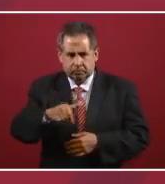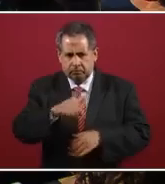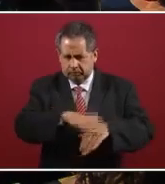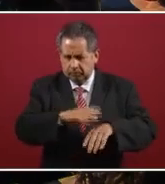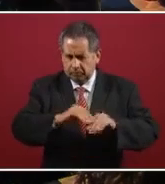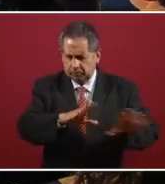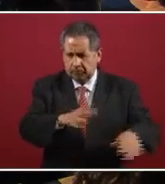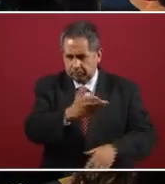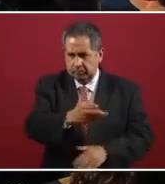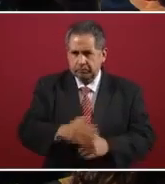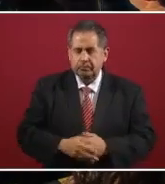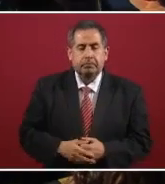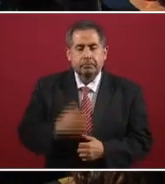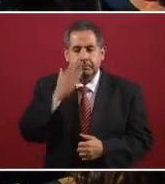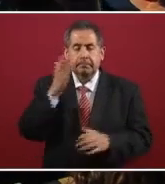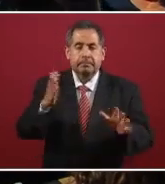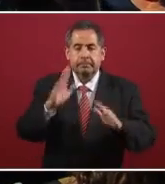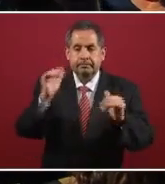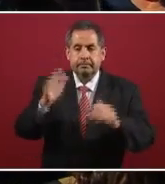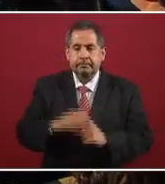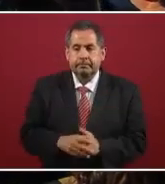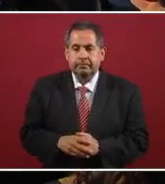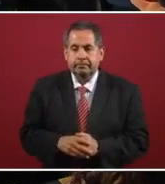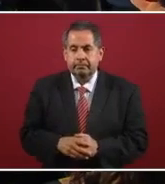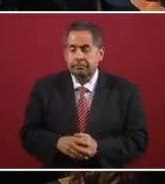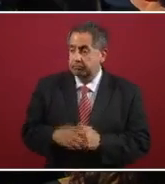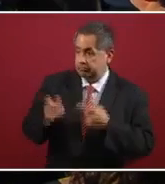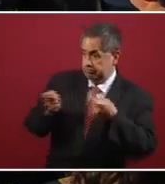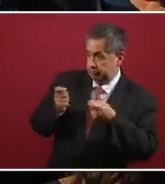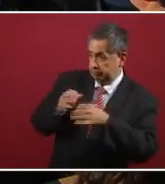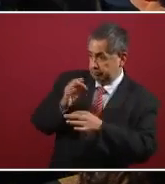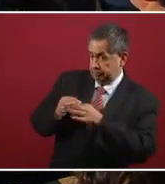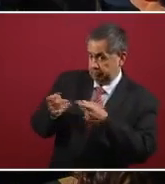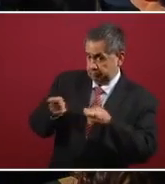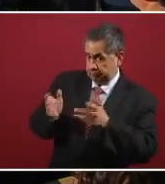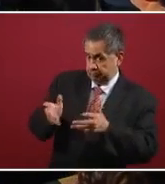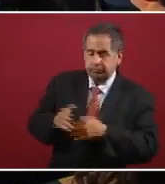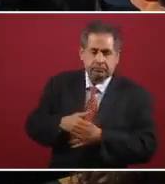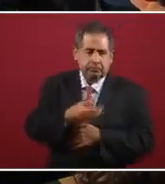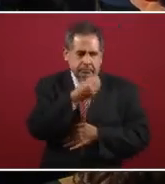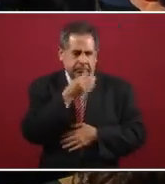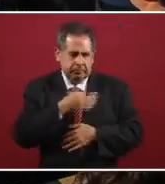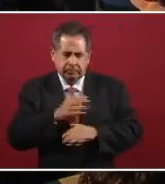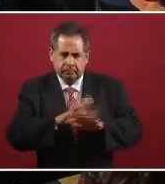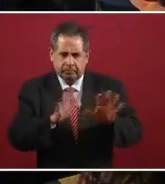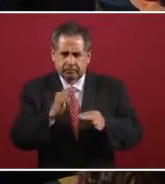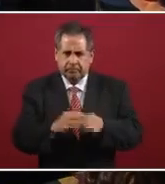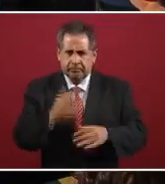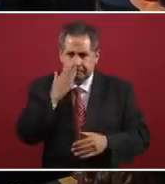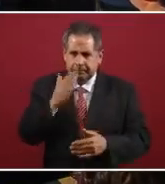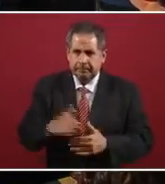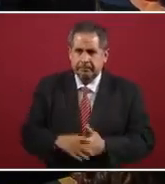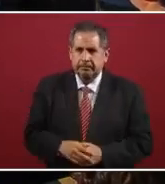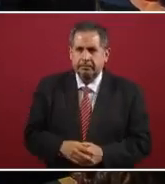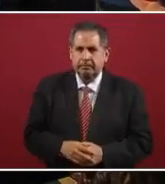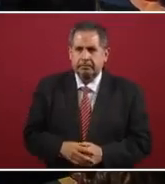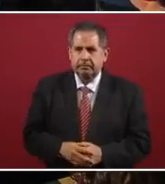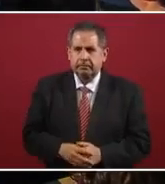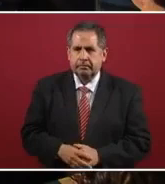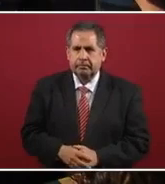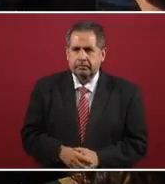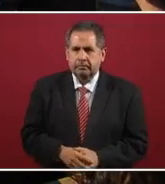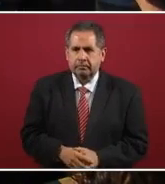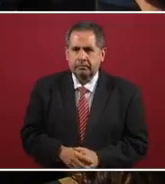esto. Bueno, ¿está controlada la situación? Eso es lo que me informaron. Okay, gracias.